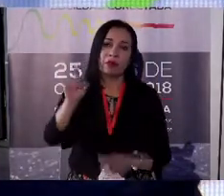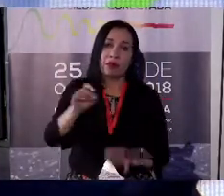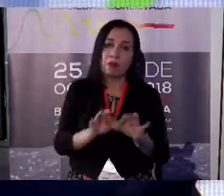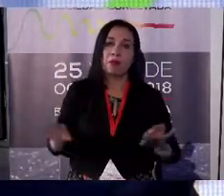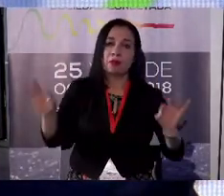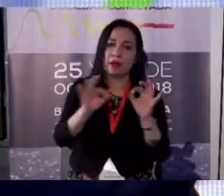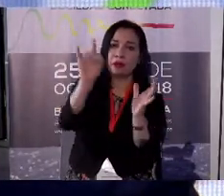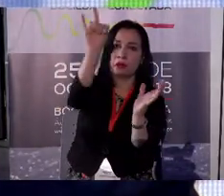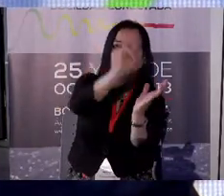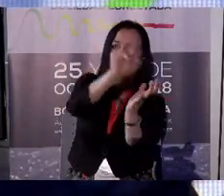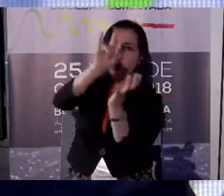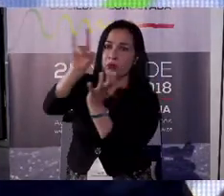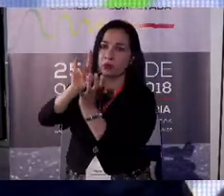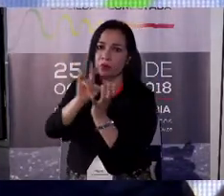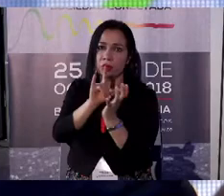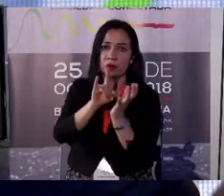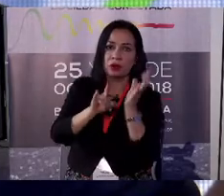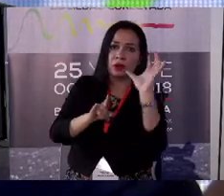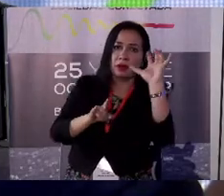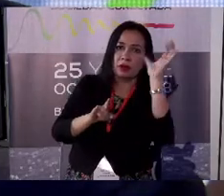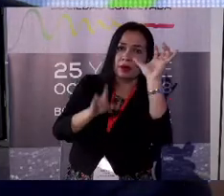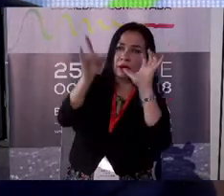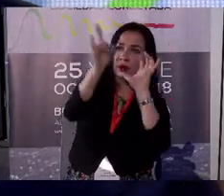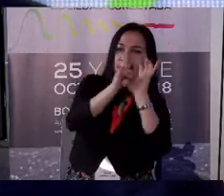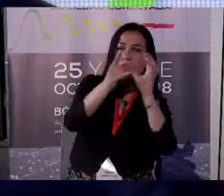Las soluciones con antenas de tipo MIMO